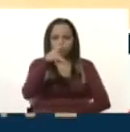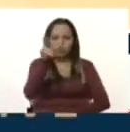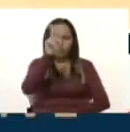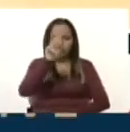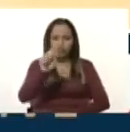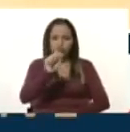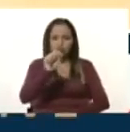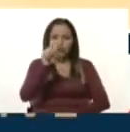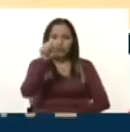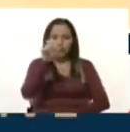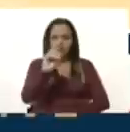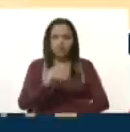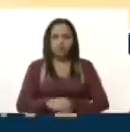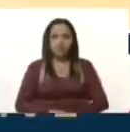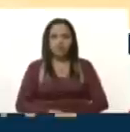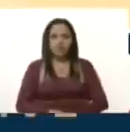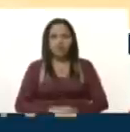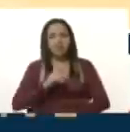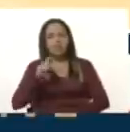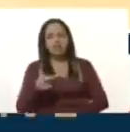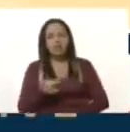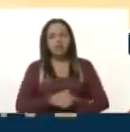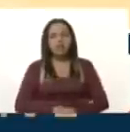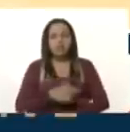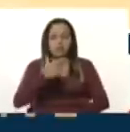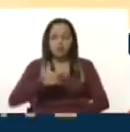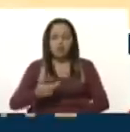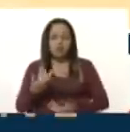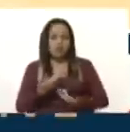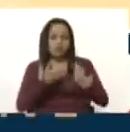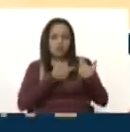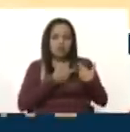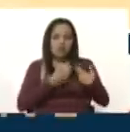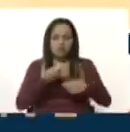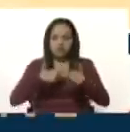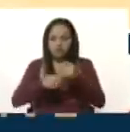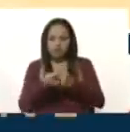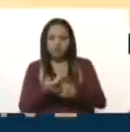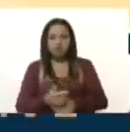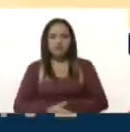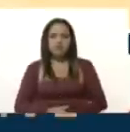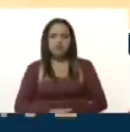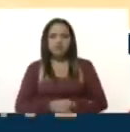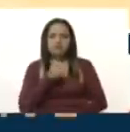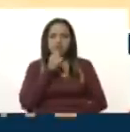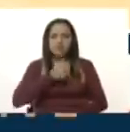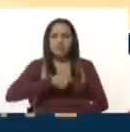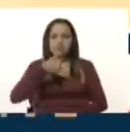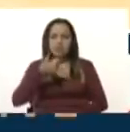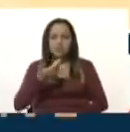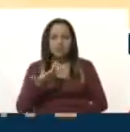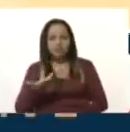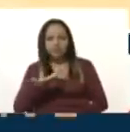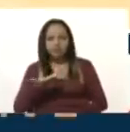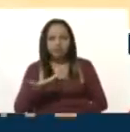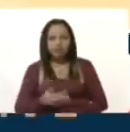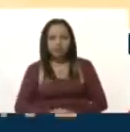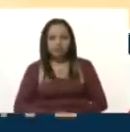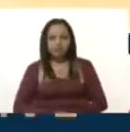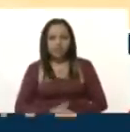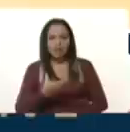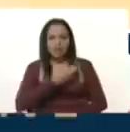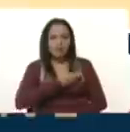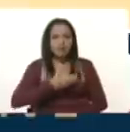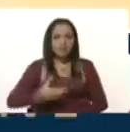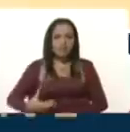el compañero gerente de operaciones. ¿Quién más está allá? El